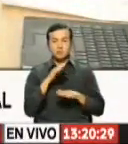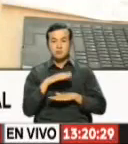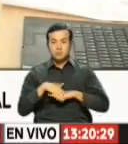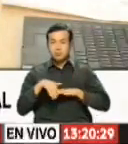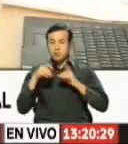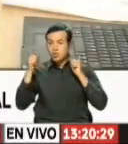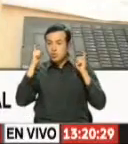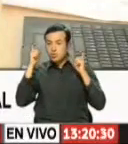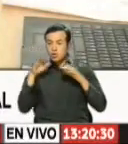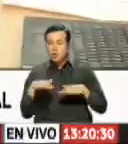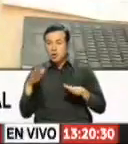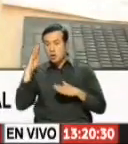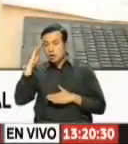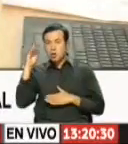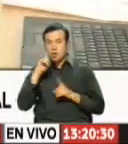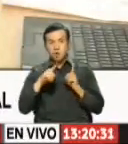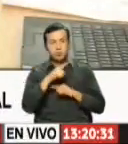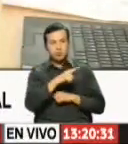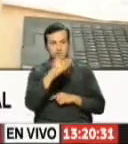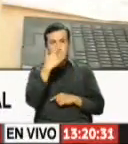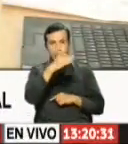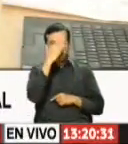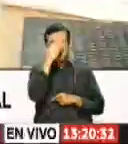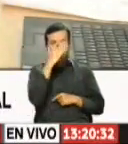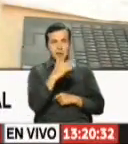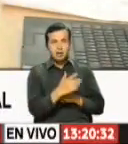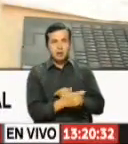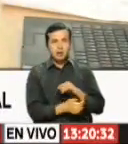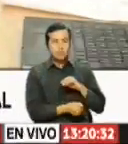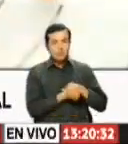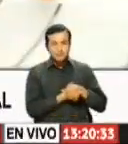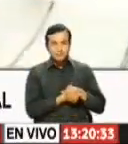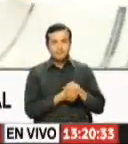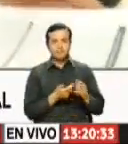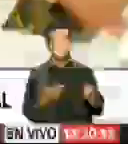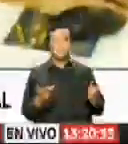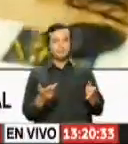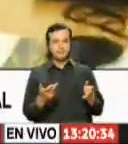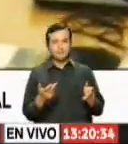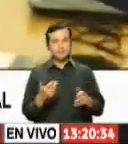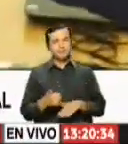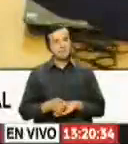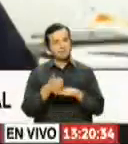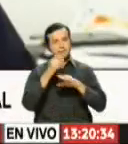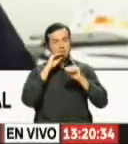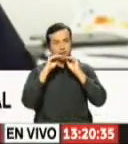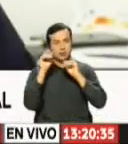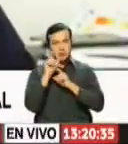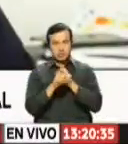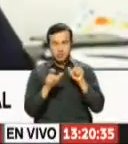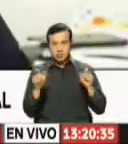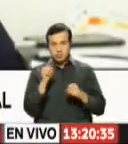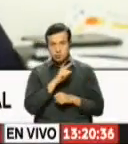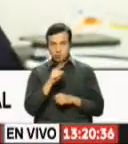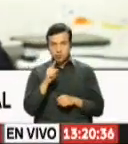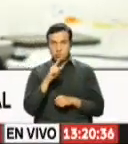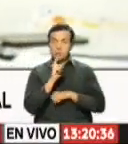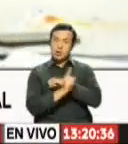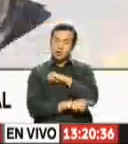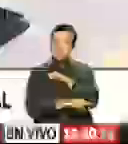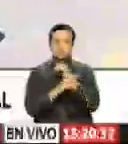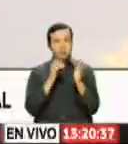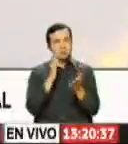los operativos de control de títulos habilitantes no sean óptimos los resultados. La autoridad llama a los transportistas y conductores a evitar